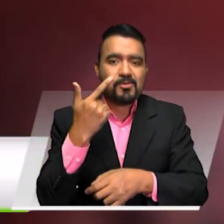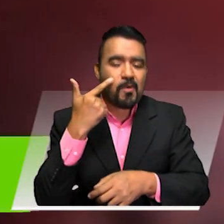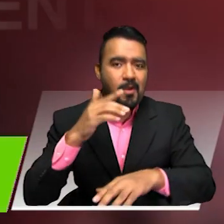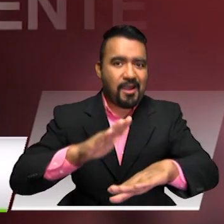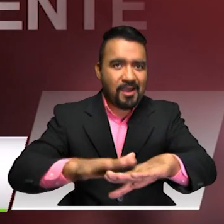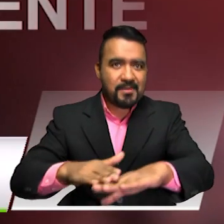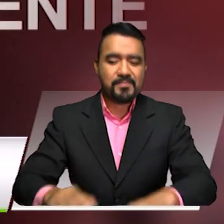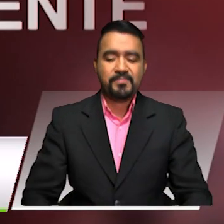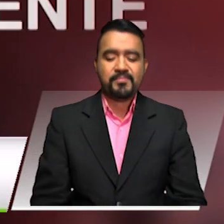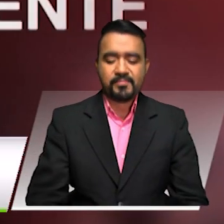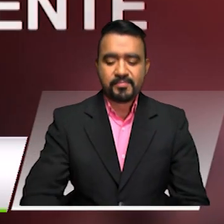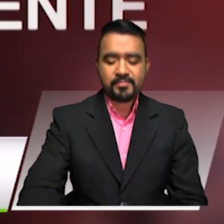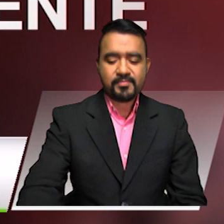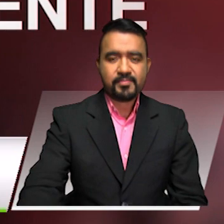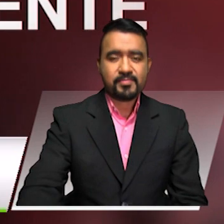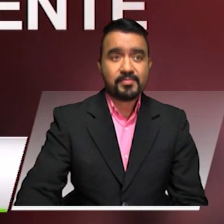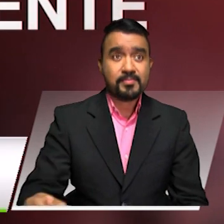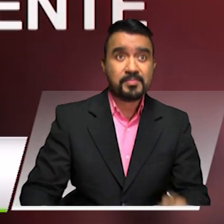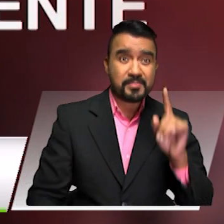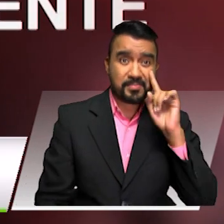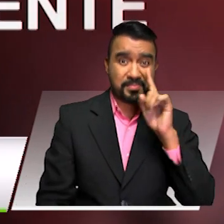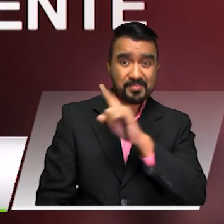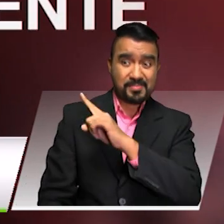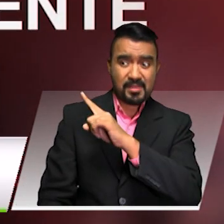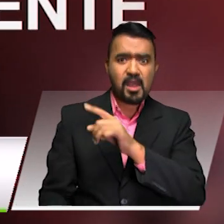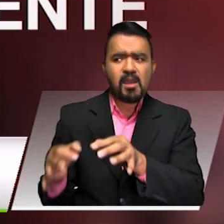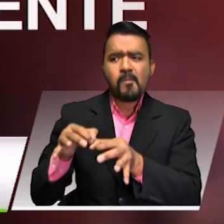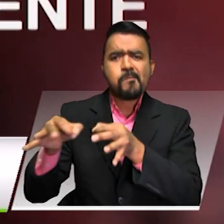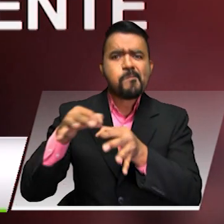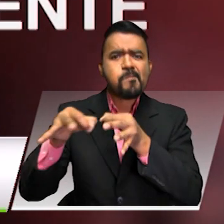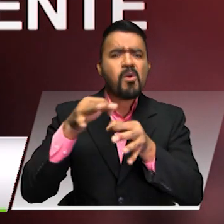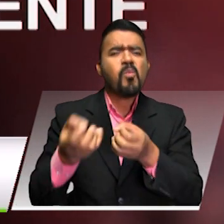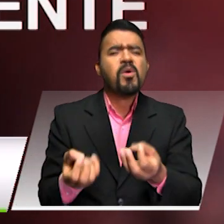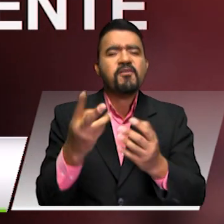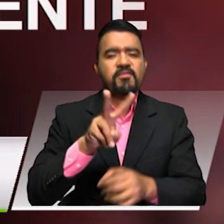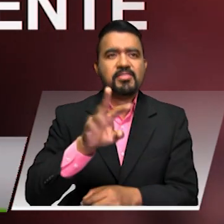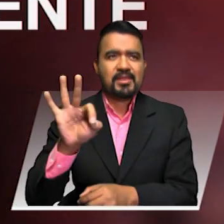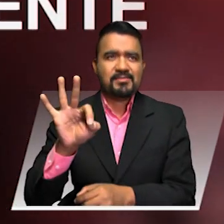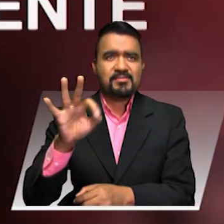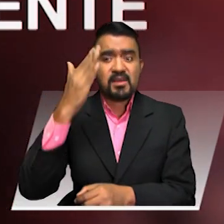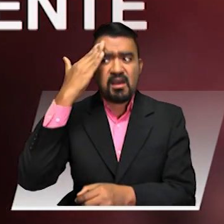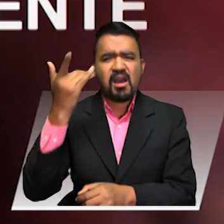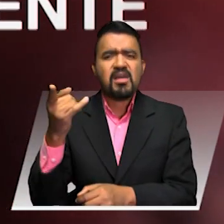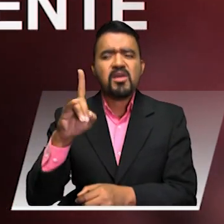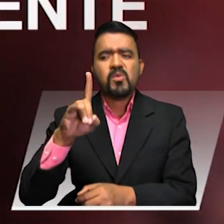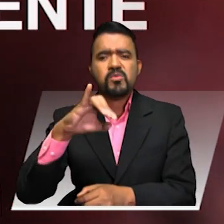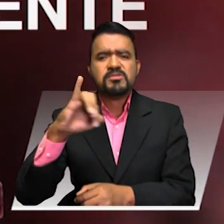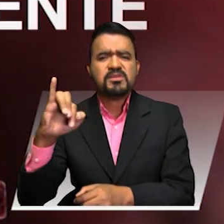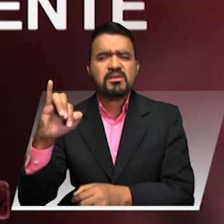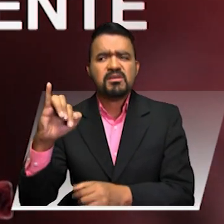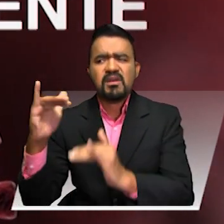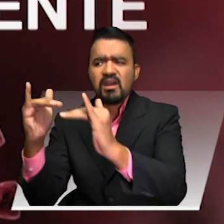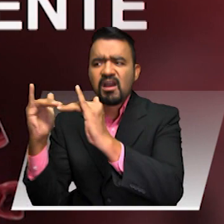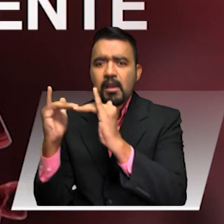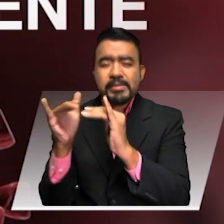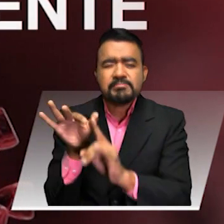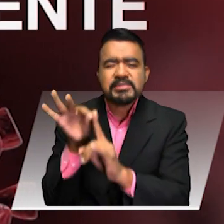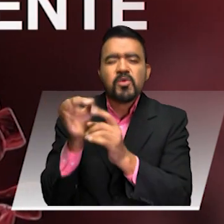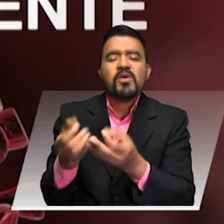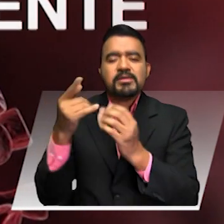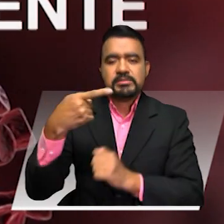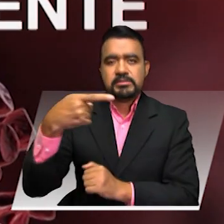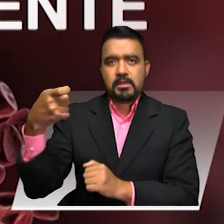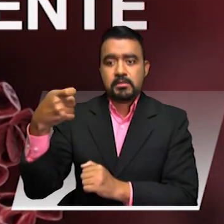En este momento, el oriente de Antioquia, conformado por 23 municipios, cuenta con 100 camas UCI, de las cuales 90 están